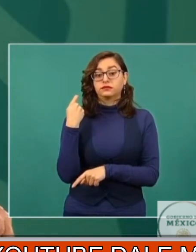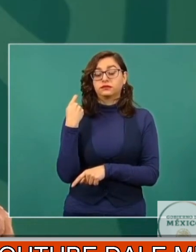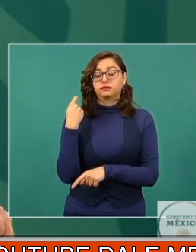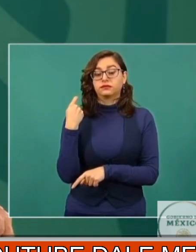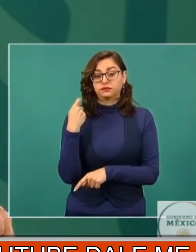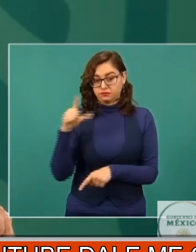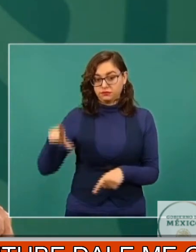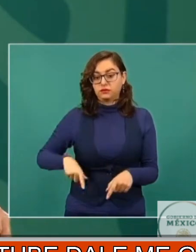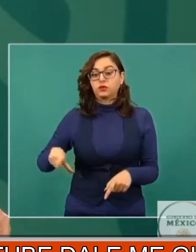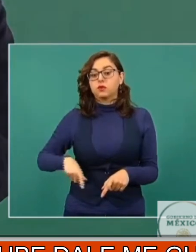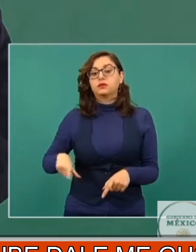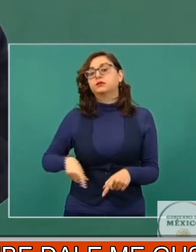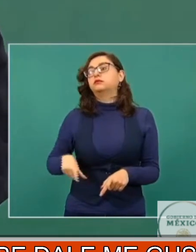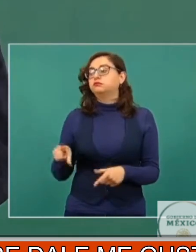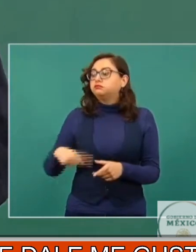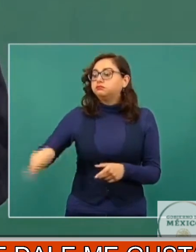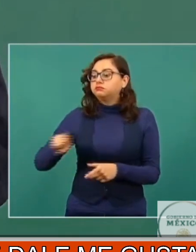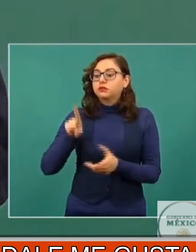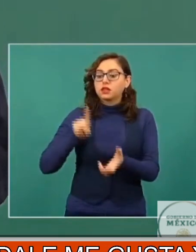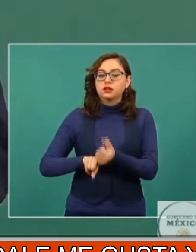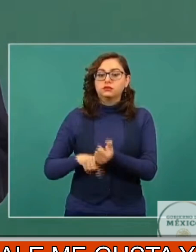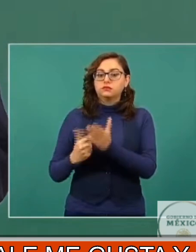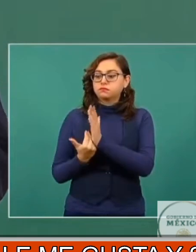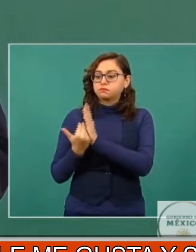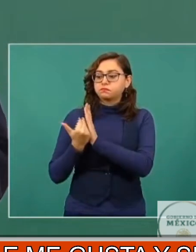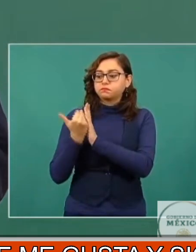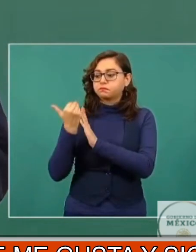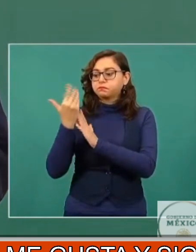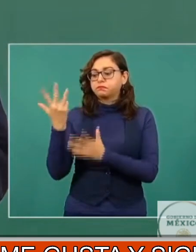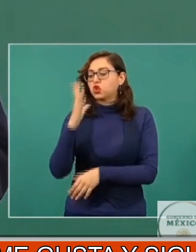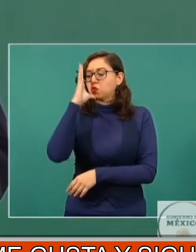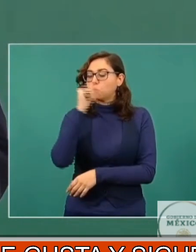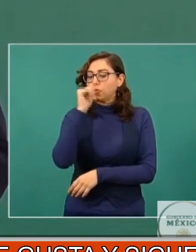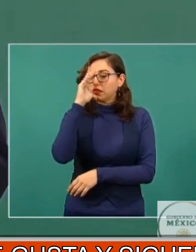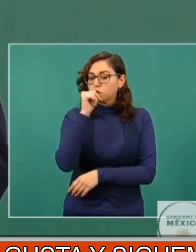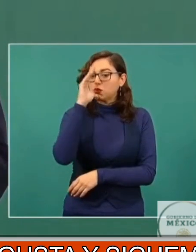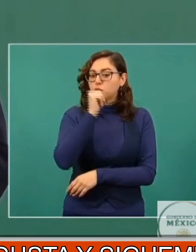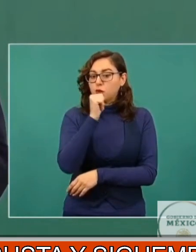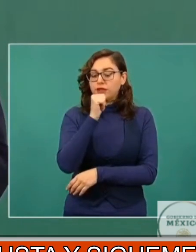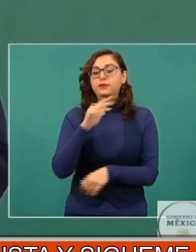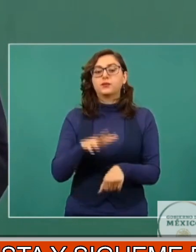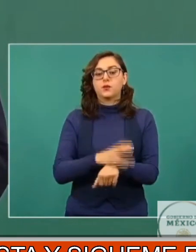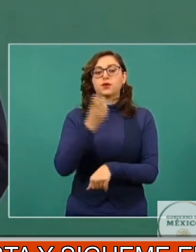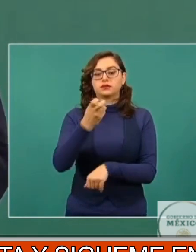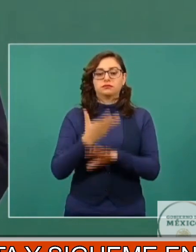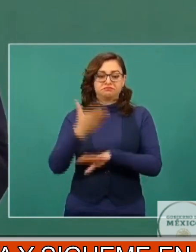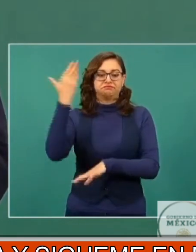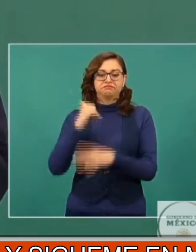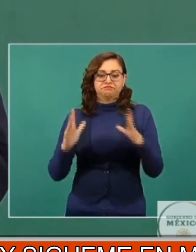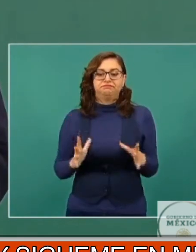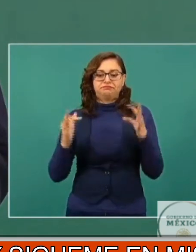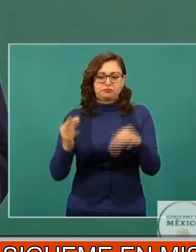públicas, incrementos que no se podrían soportar en lo financiero. ¿Qué